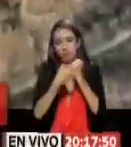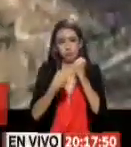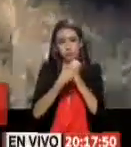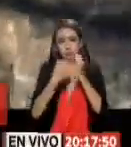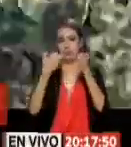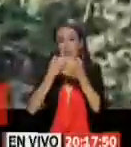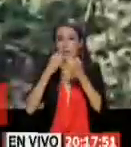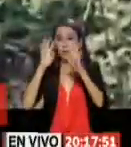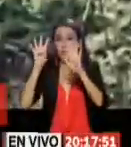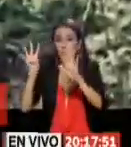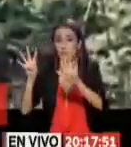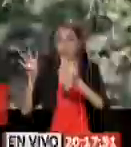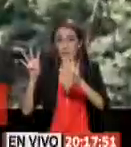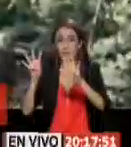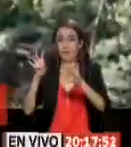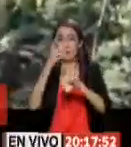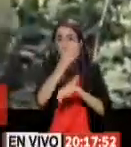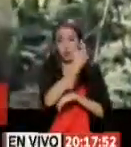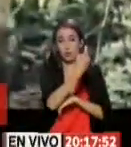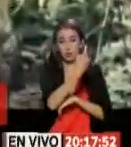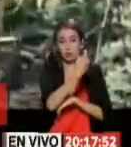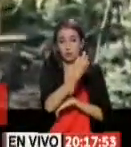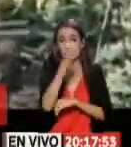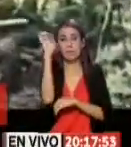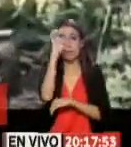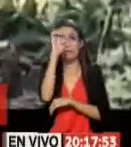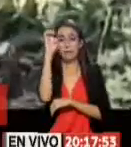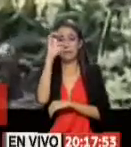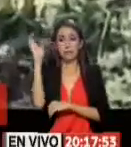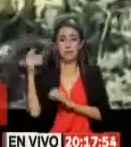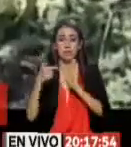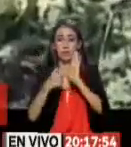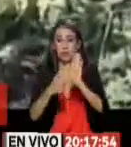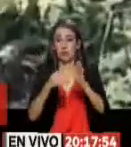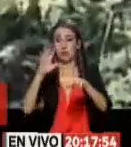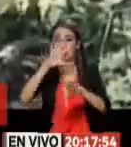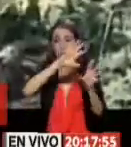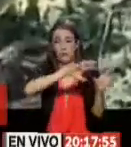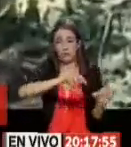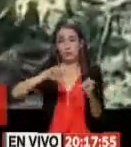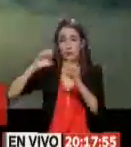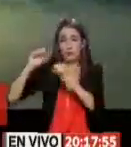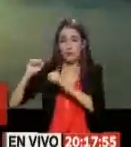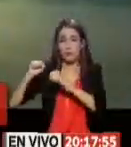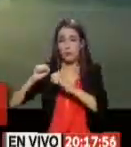el 9 y 11 de enero de 1995, las tropas ecuatorianas capturaron